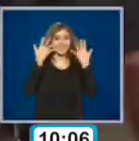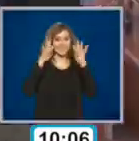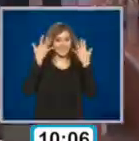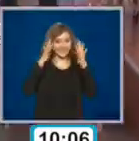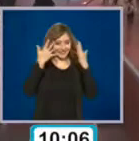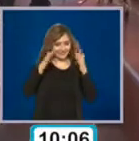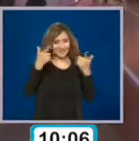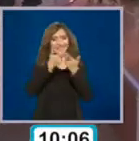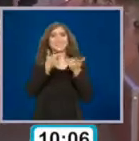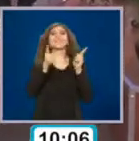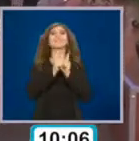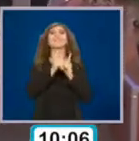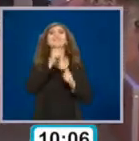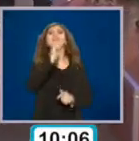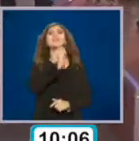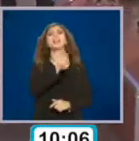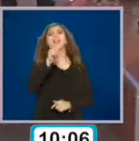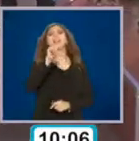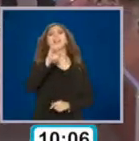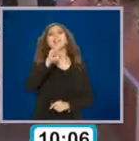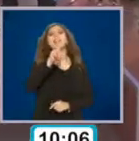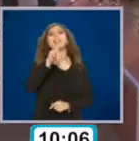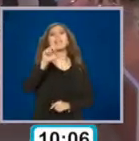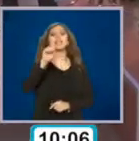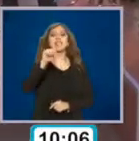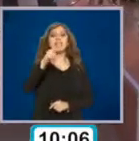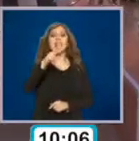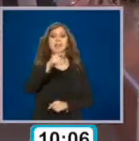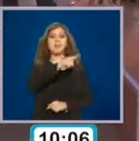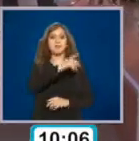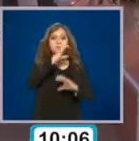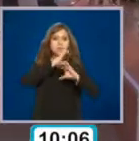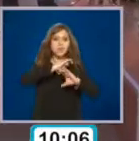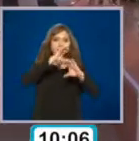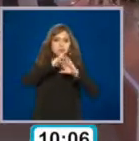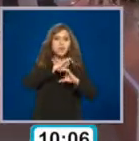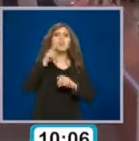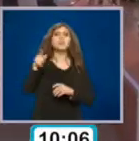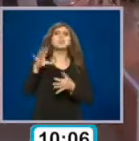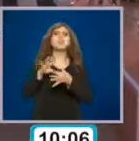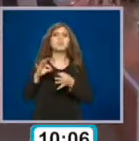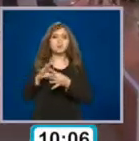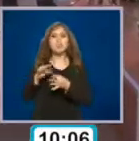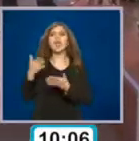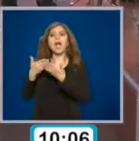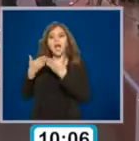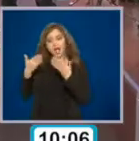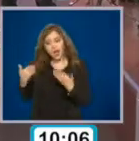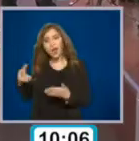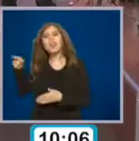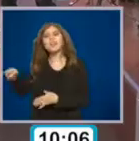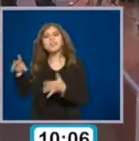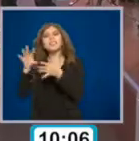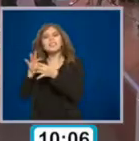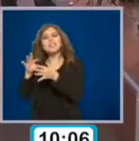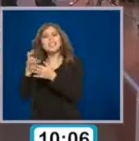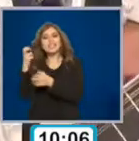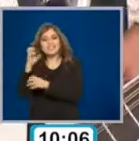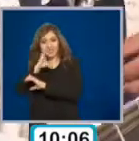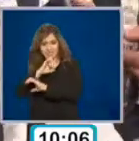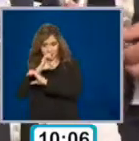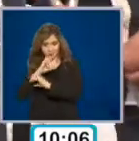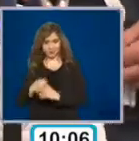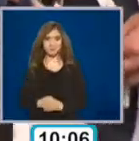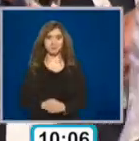Aplauso para Banda Tierra Sagrada, que están con su sencillo. Cuéntame de este sencillo. Ahora O sí sea, te voy- cuéntame de este sencillo. ya Ahora me sí te voy a entendiste. contar.